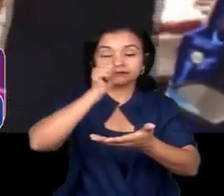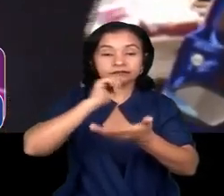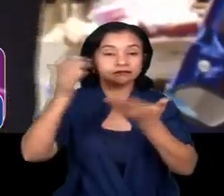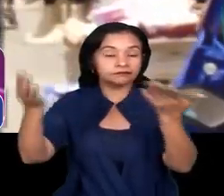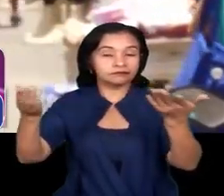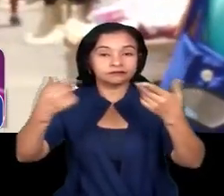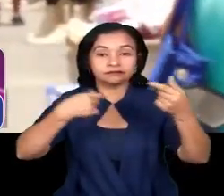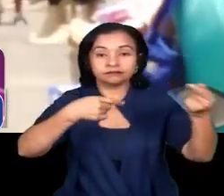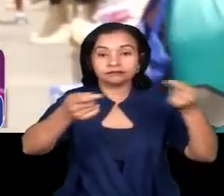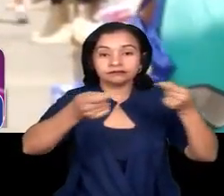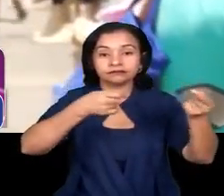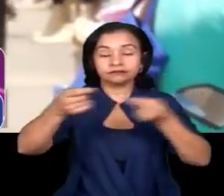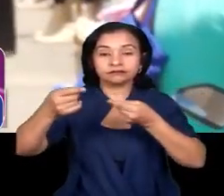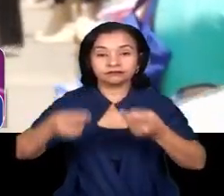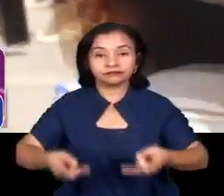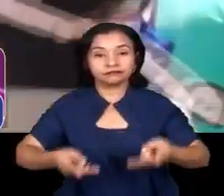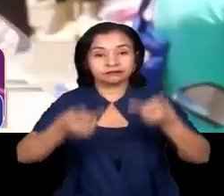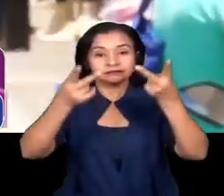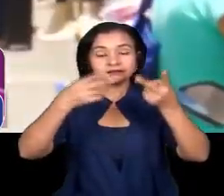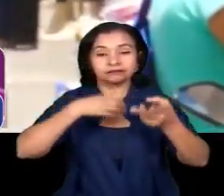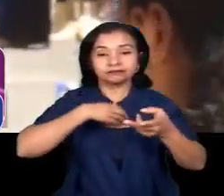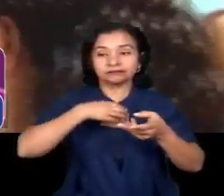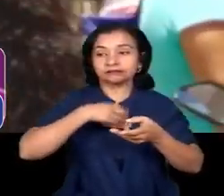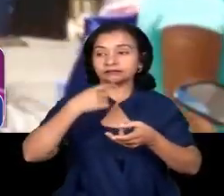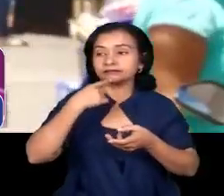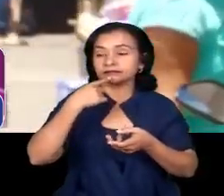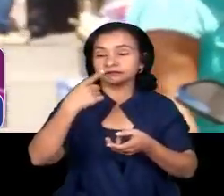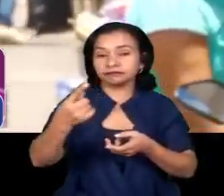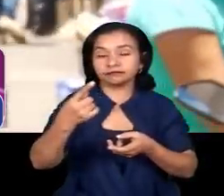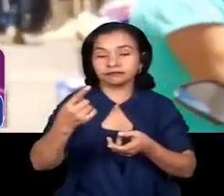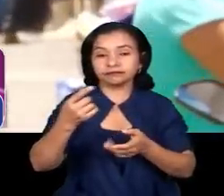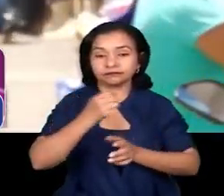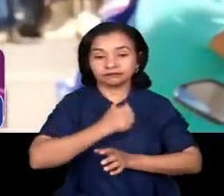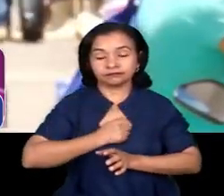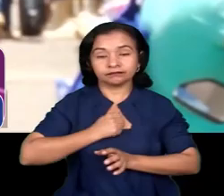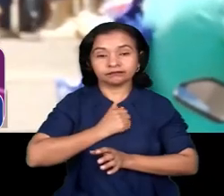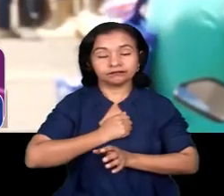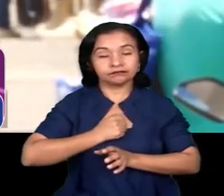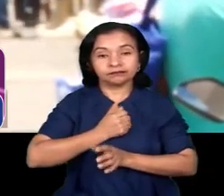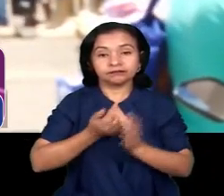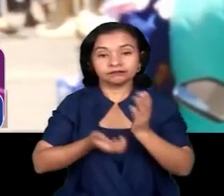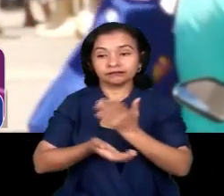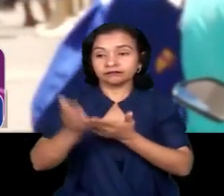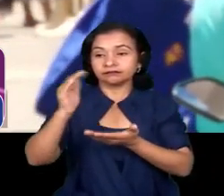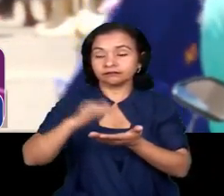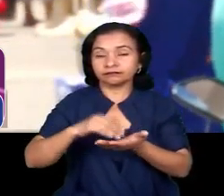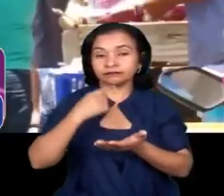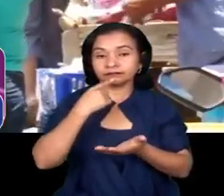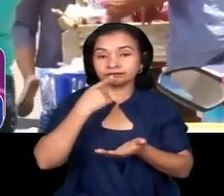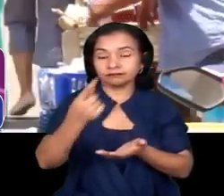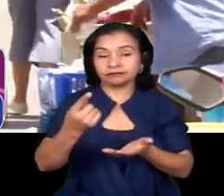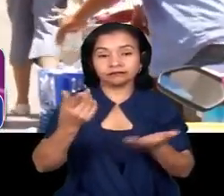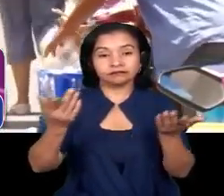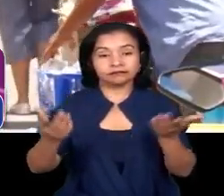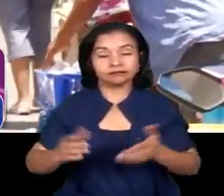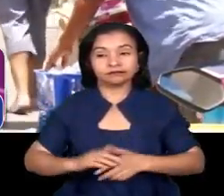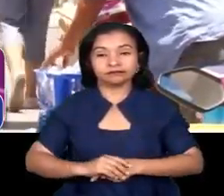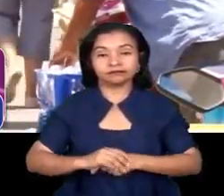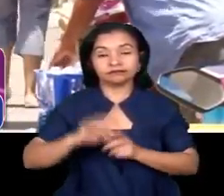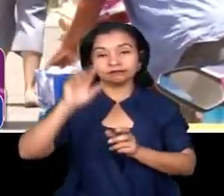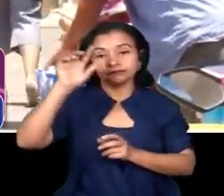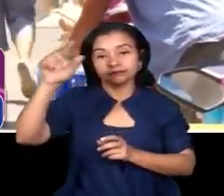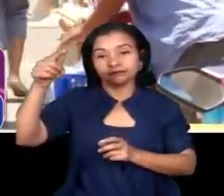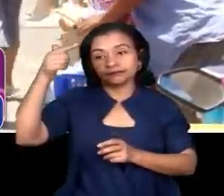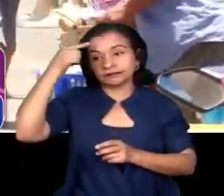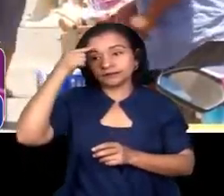Son centros de vida. Por eso que yo siempre digo esto, y me disculpan que lo repita, pero es una situación que el gobierno